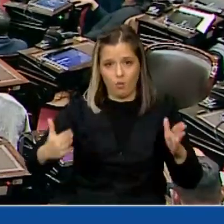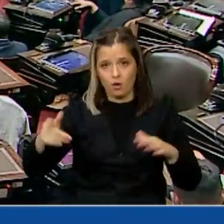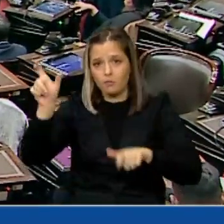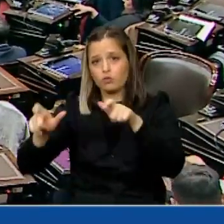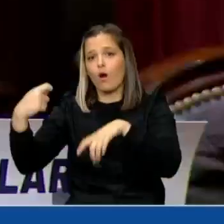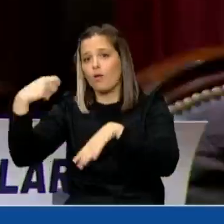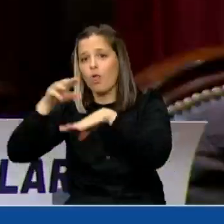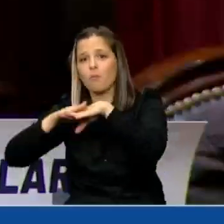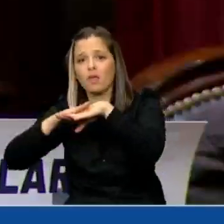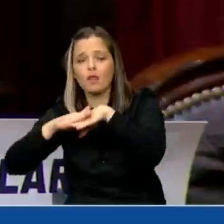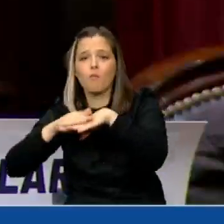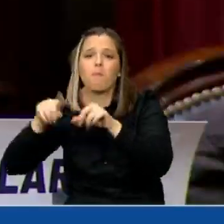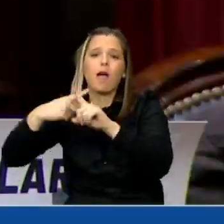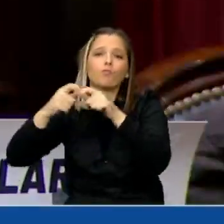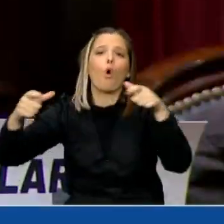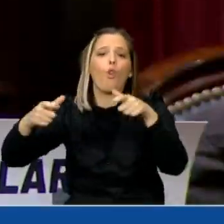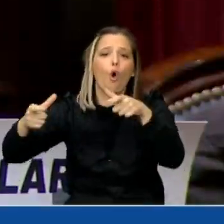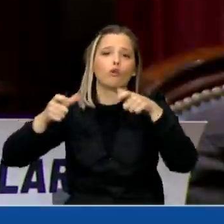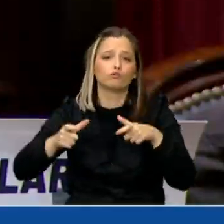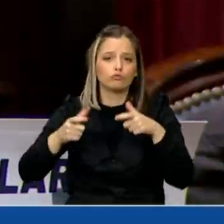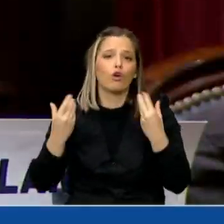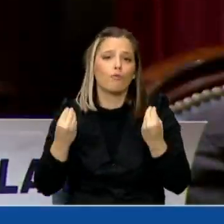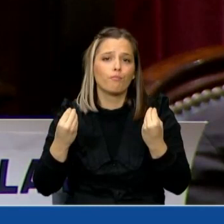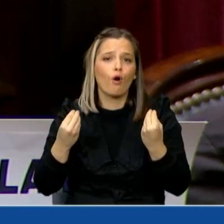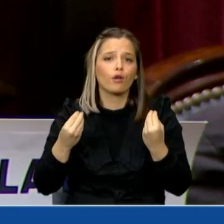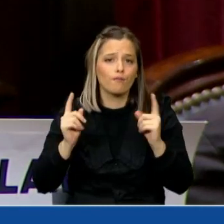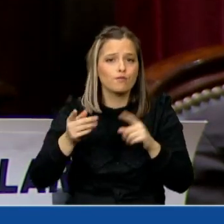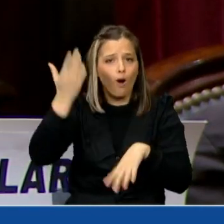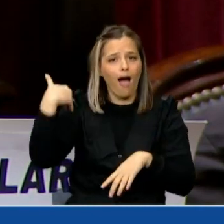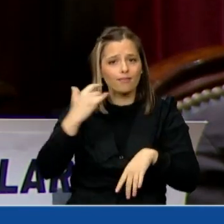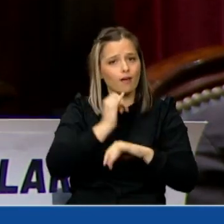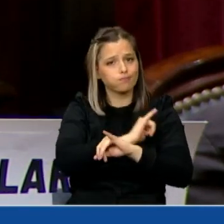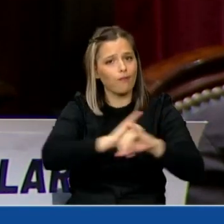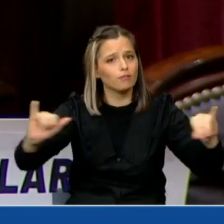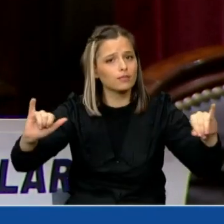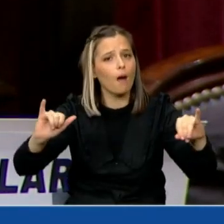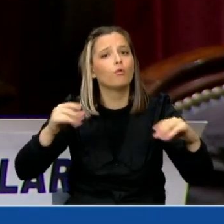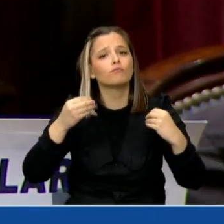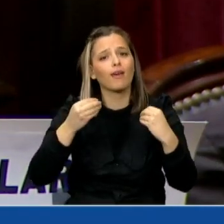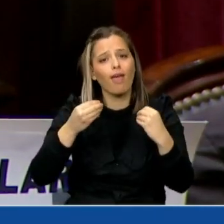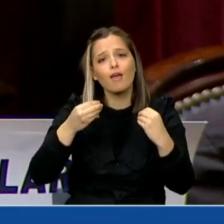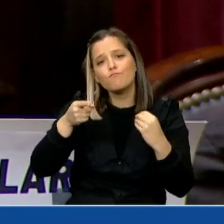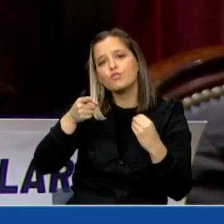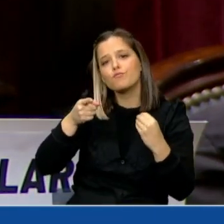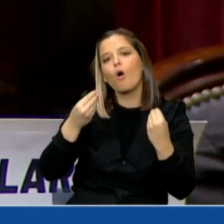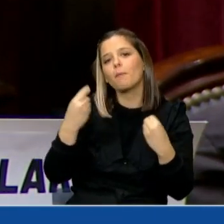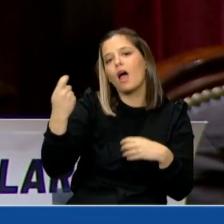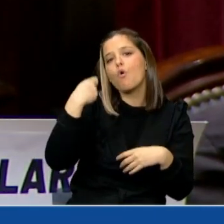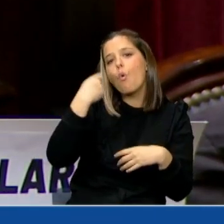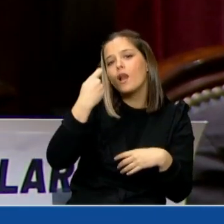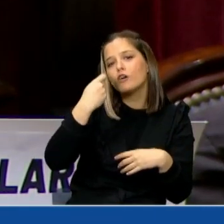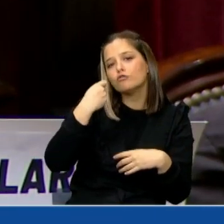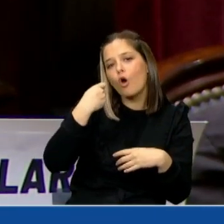mínima reciben los bonos, porque la fórmula de movilidad, como se lo alertamos en su momento, es una fórmula que hace que las jubilaciones